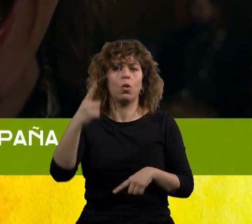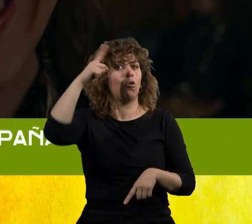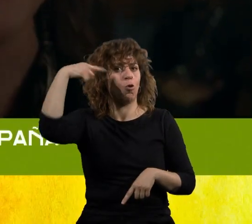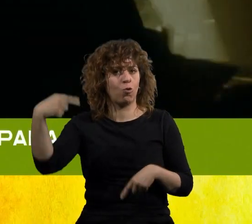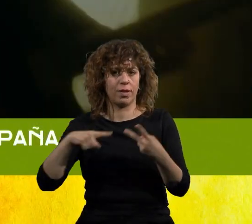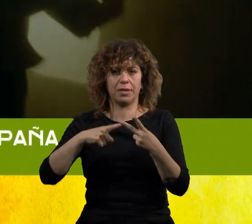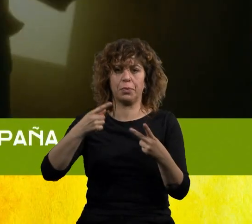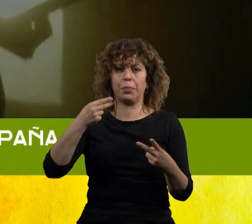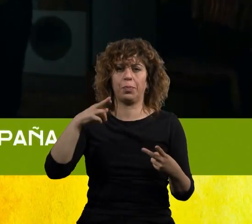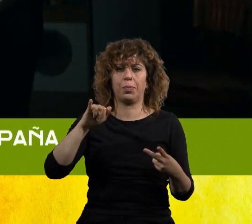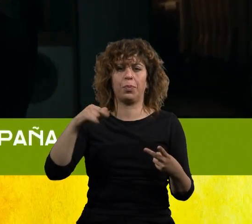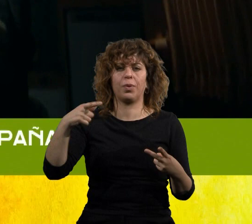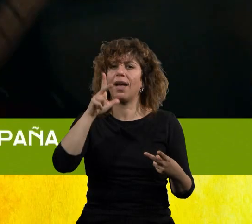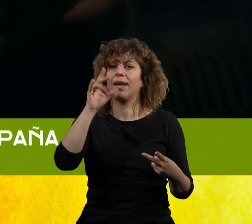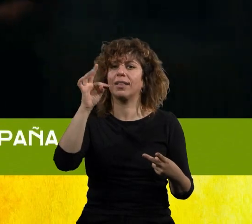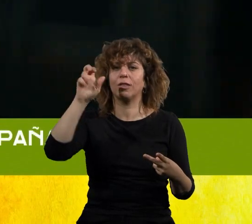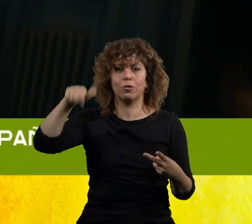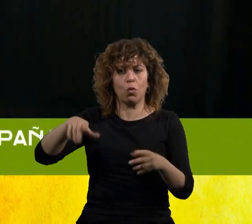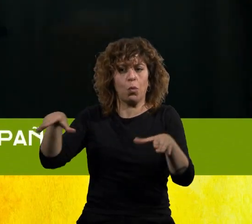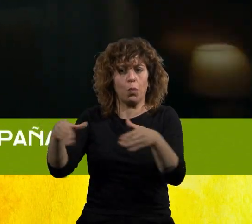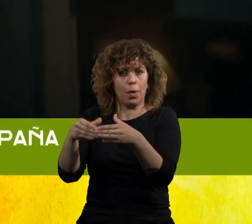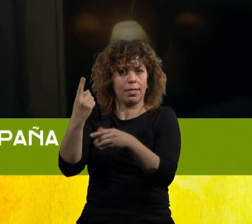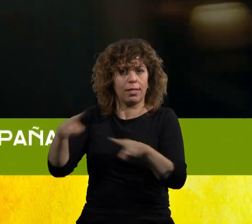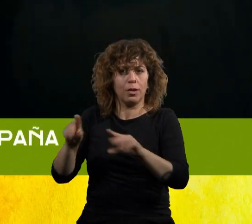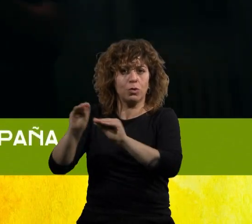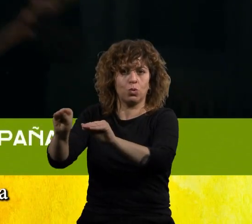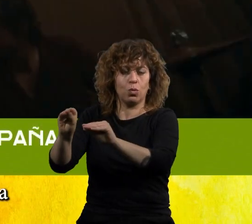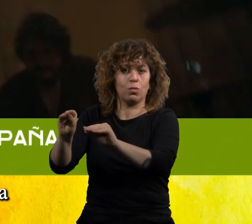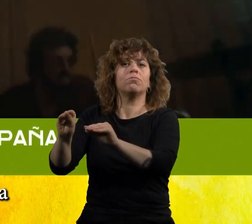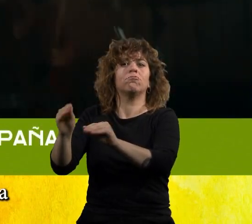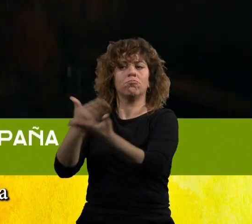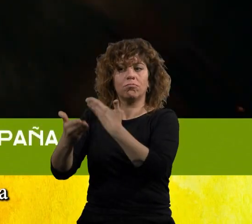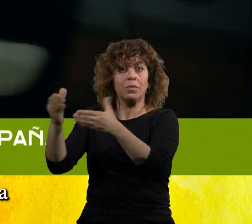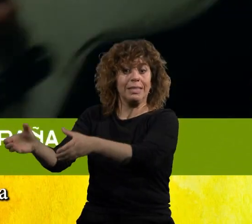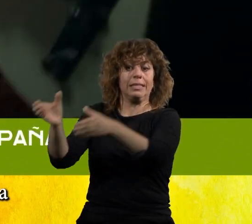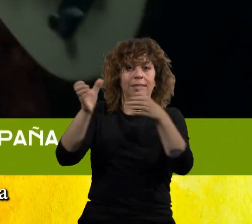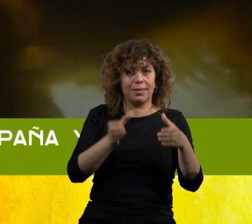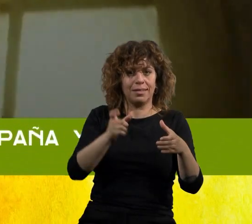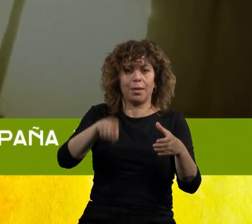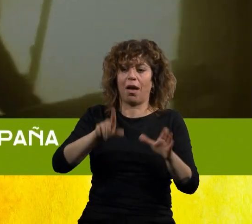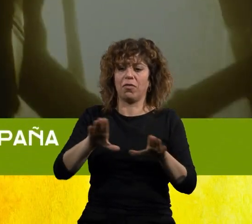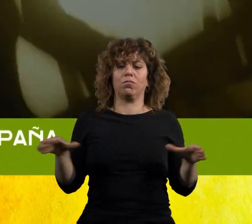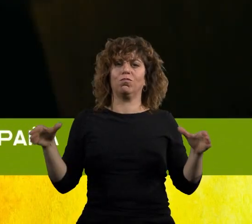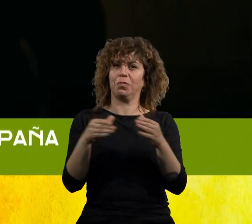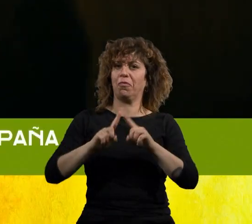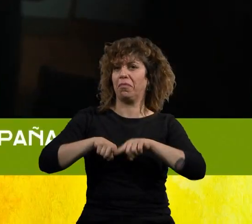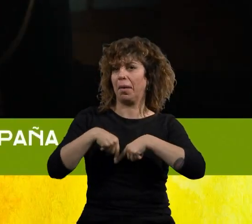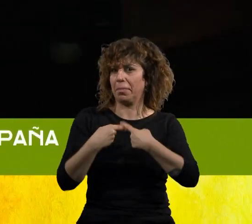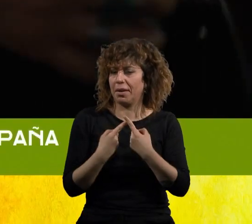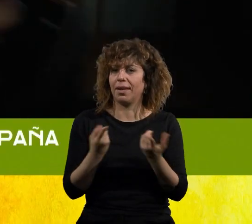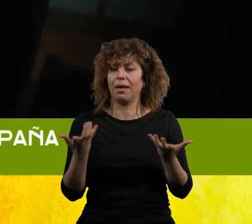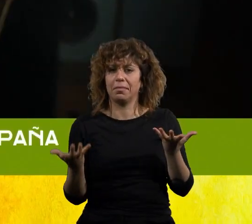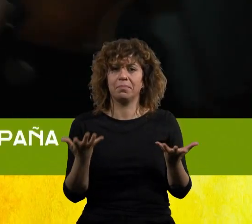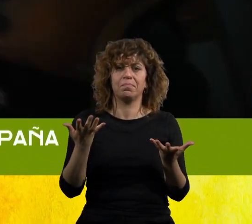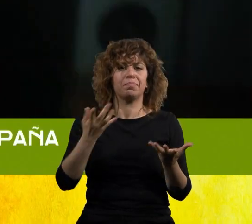Brighton con una banda local de allí, de Londres. Luego les trajimos de vuelta también y la verdad que como una pequeña familia hicimos con ellos. Y la